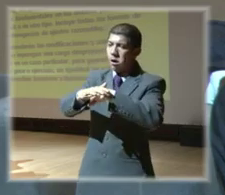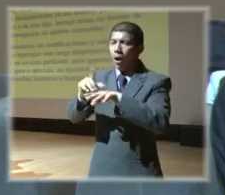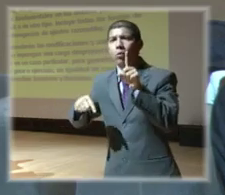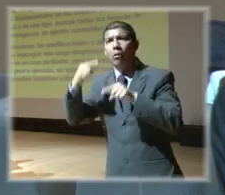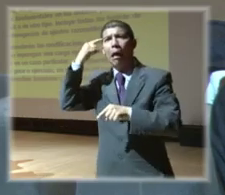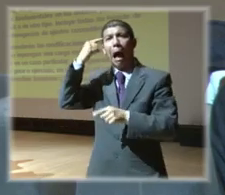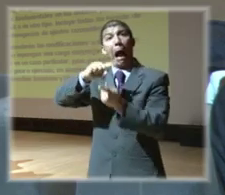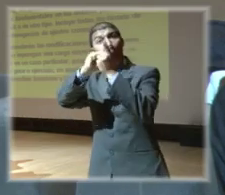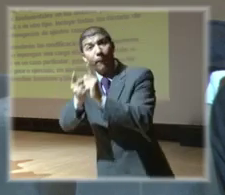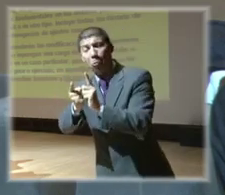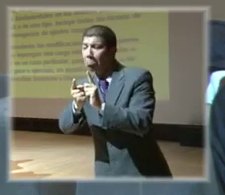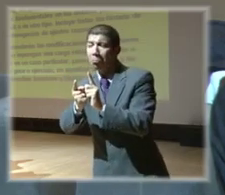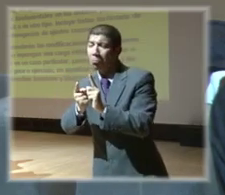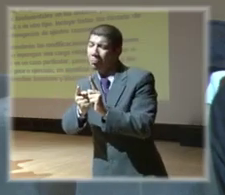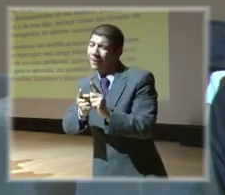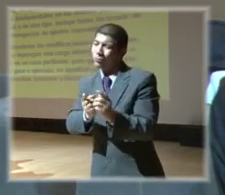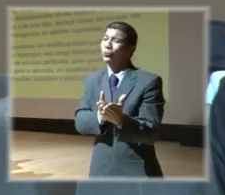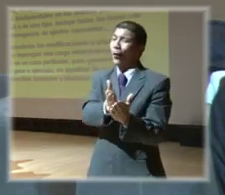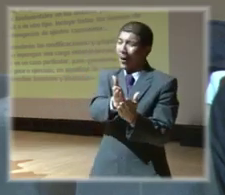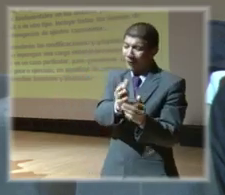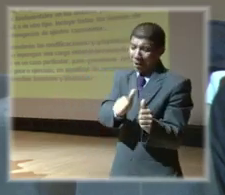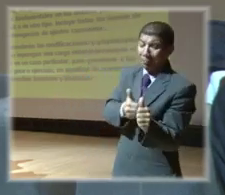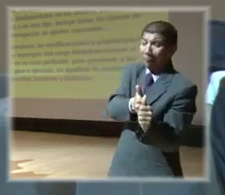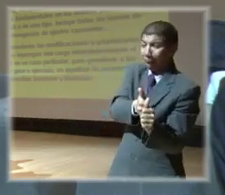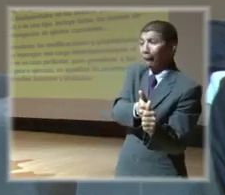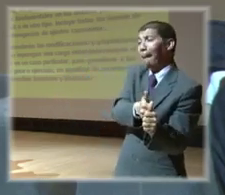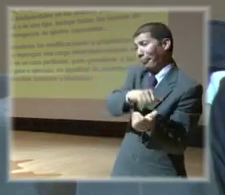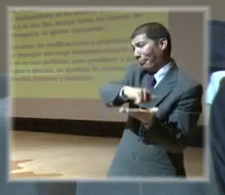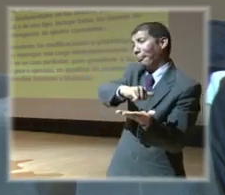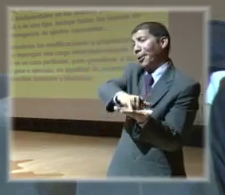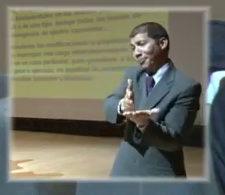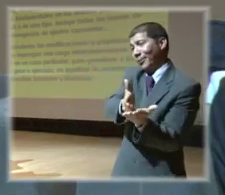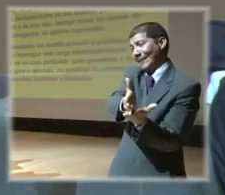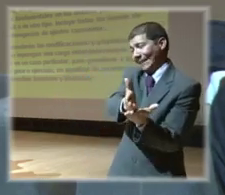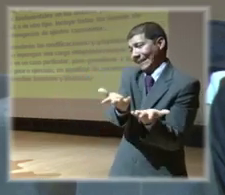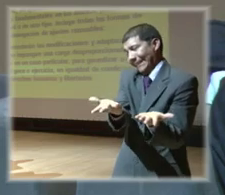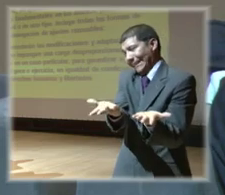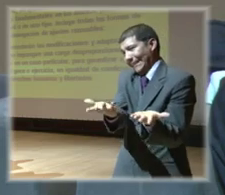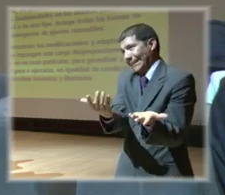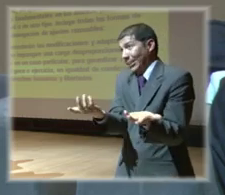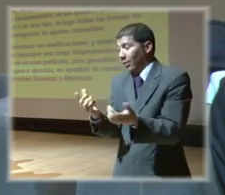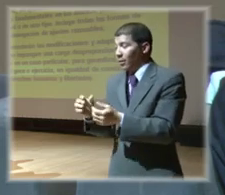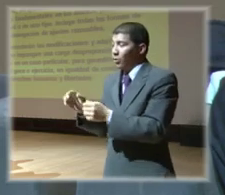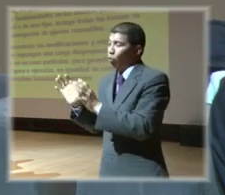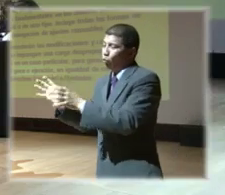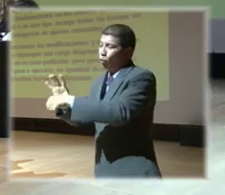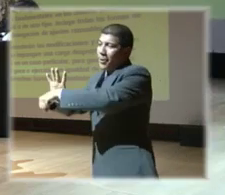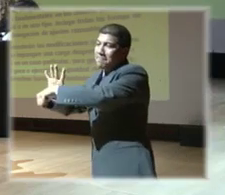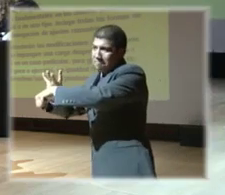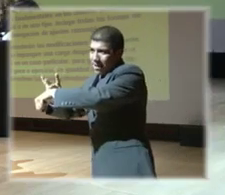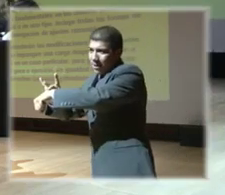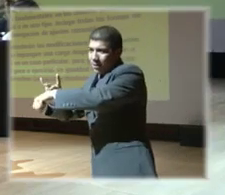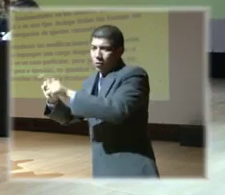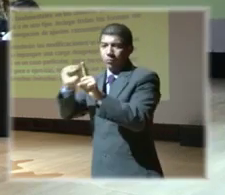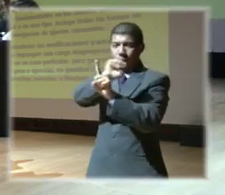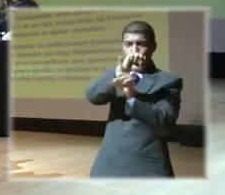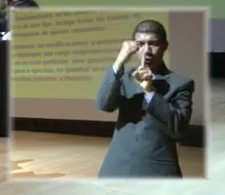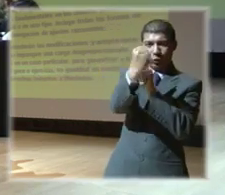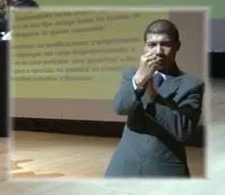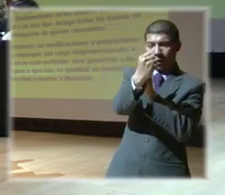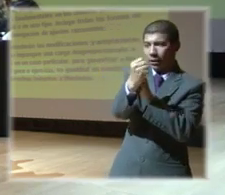de sustitución en la toma de decisiones. La visión médica y la visión social